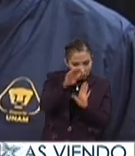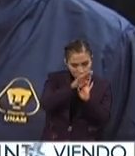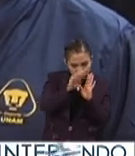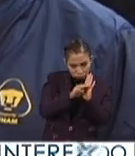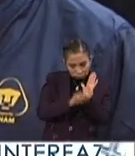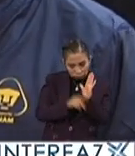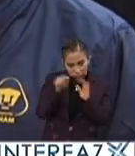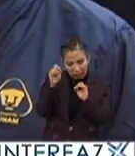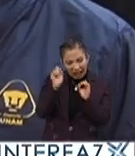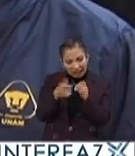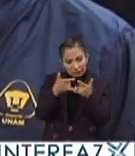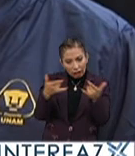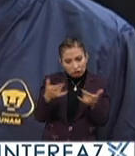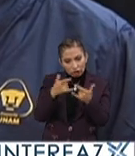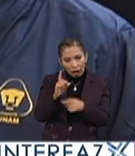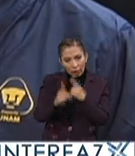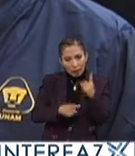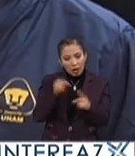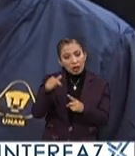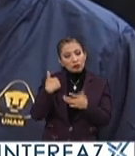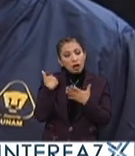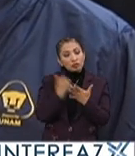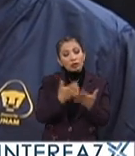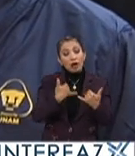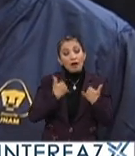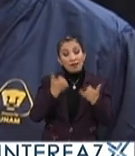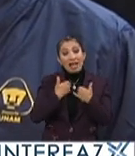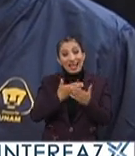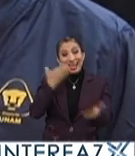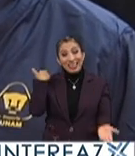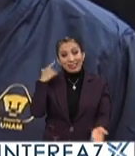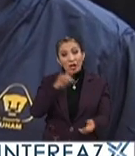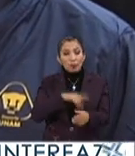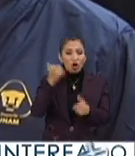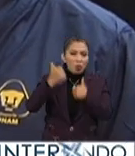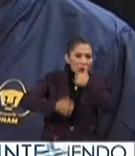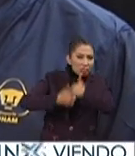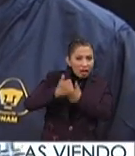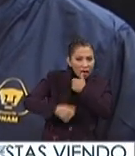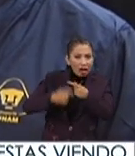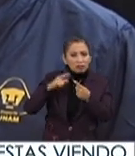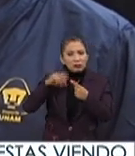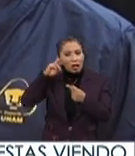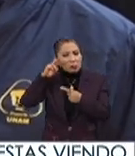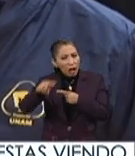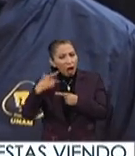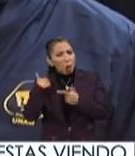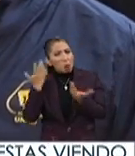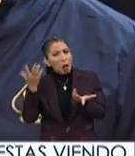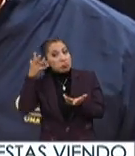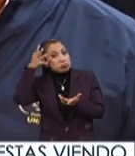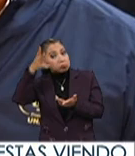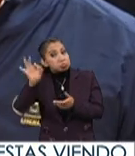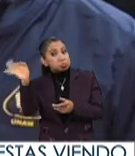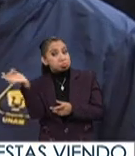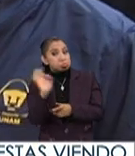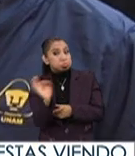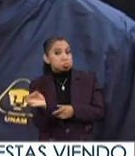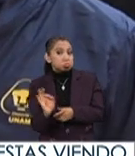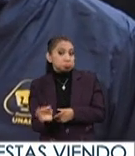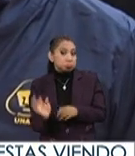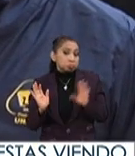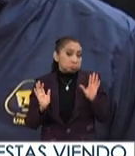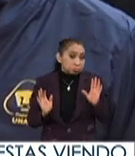currículum deportivo. Esto nos ayuda a todos los muchachos que han tenido algunas competencias y que vemos con prospecto para